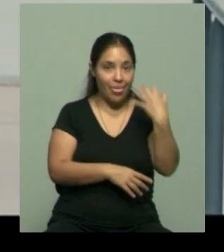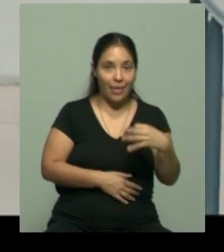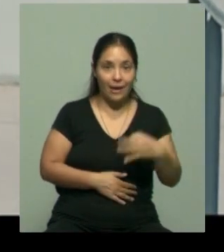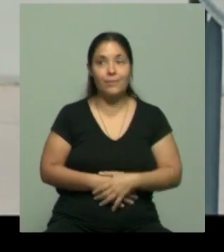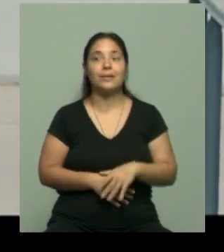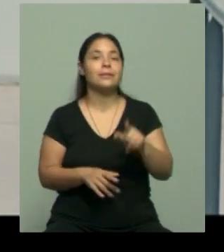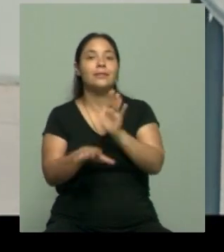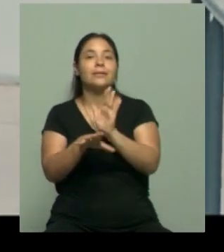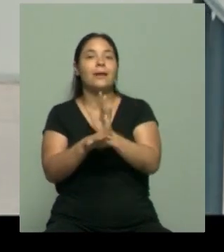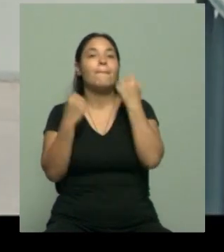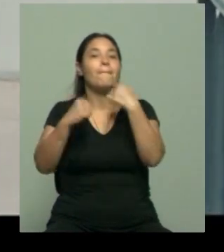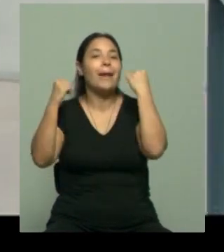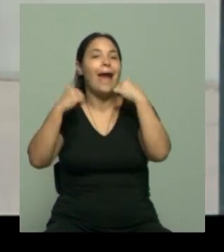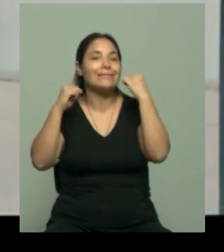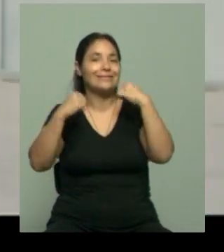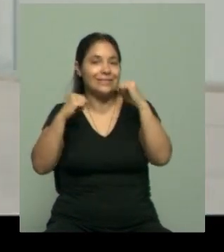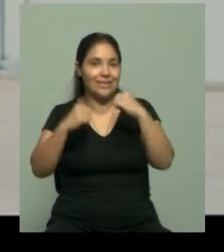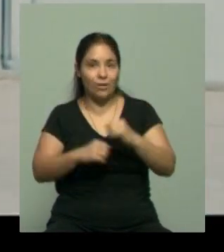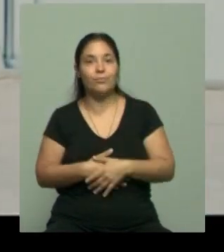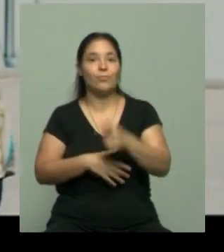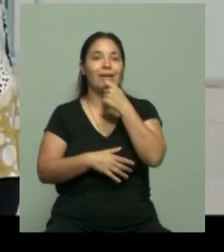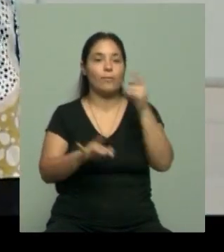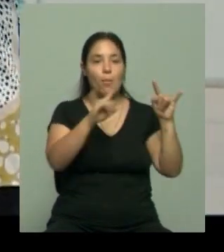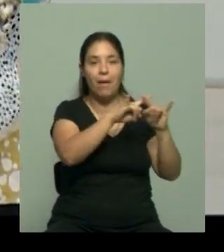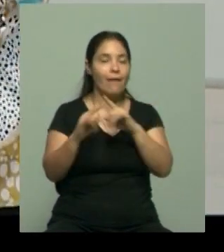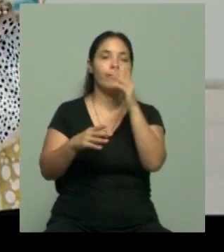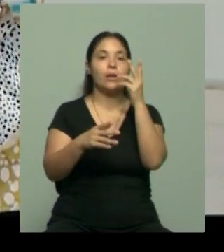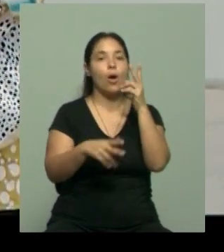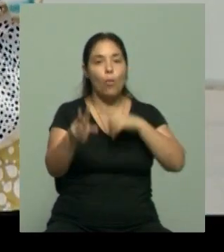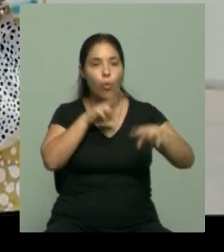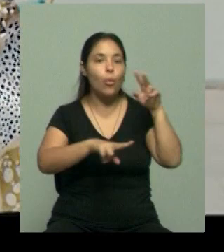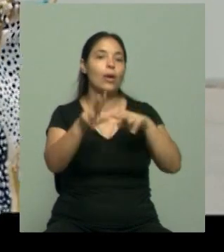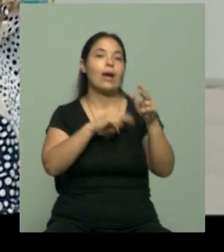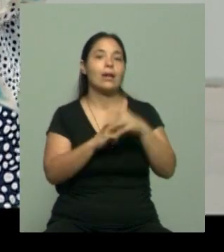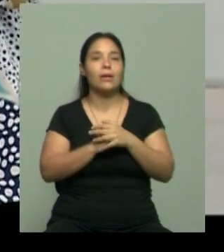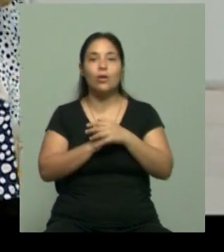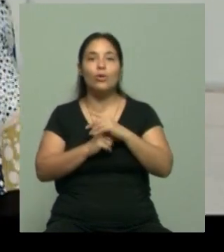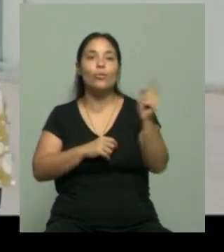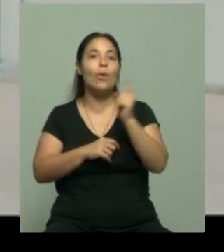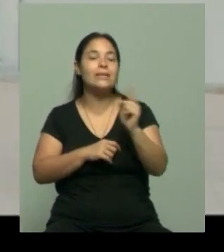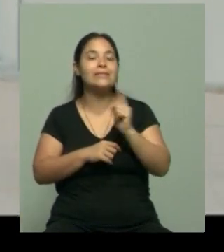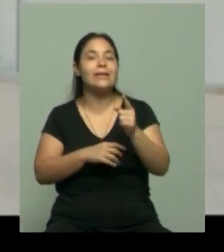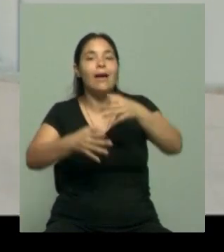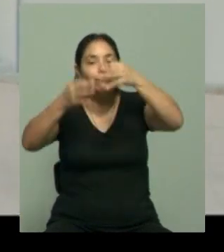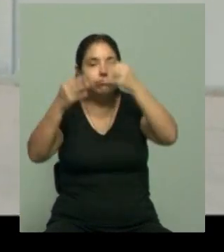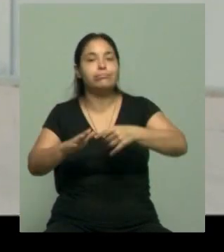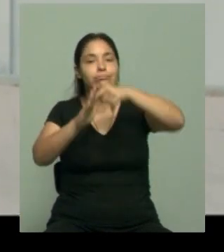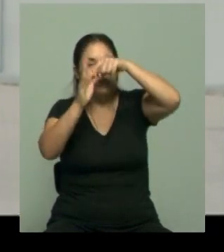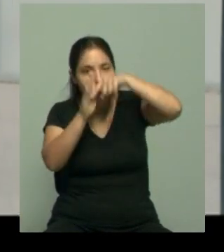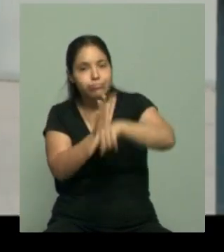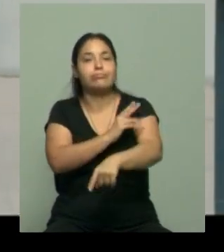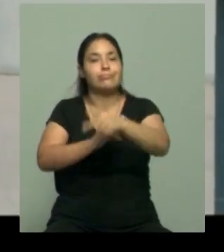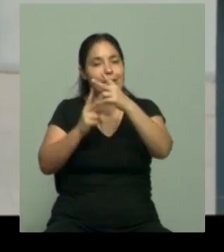lo práctico, con el poder buscar una página y demás, pero no con el uso. No con el concepto del uso de